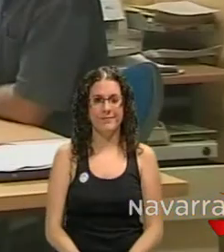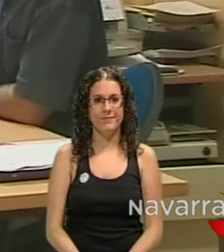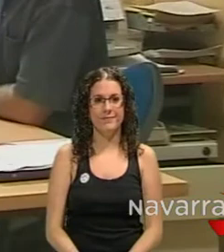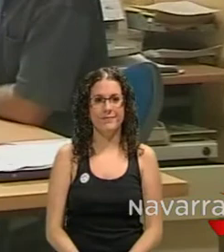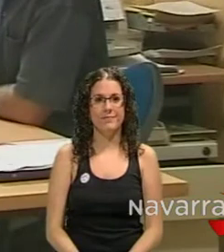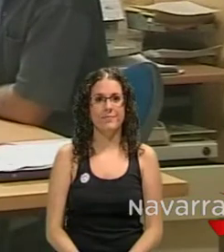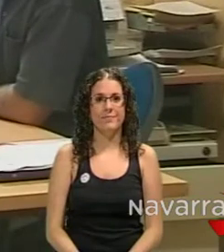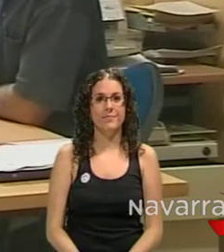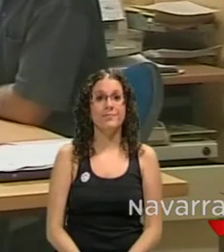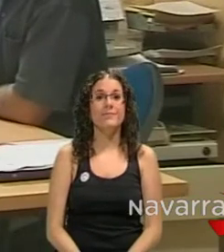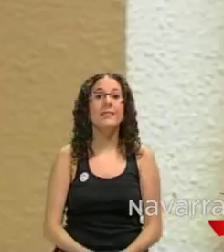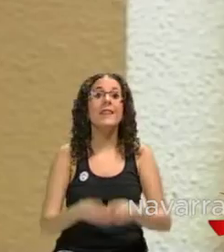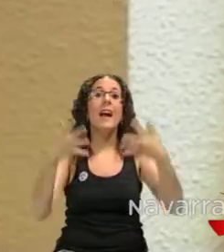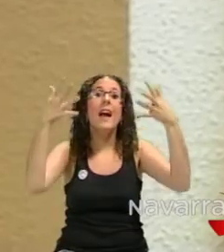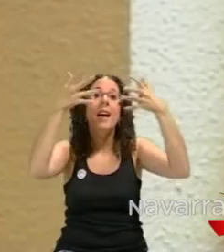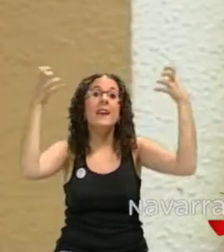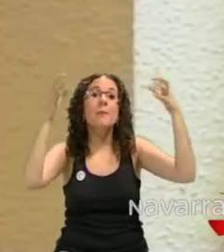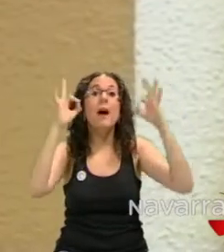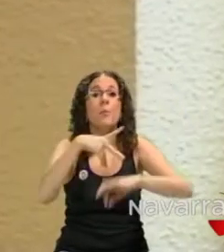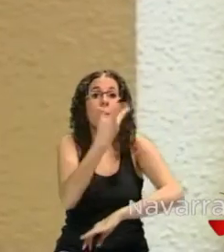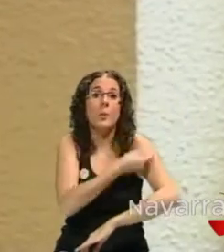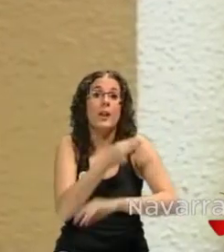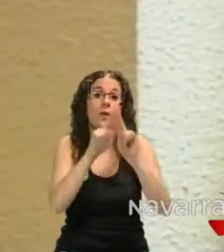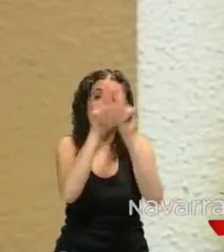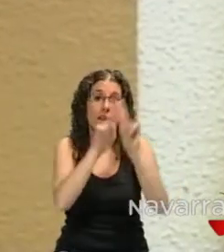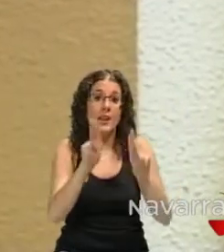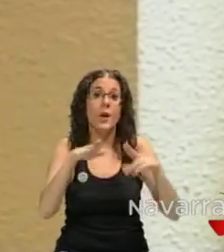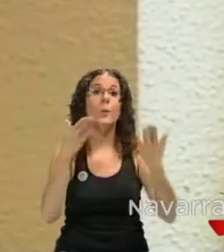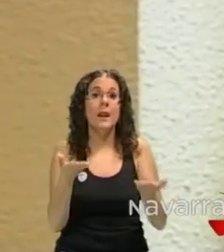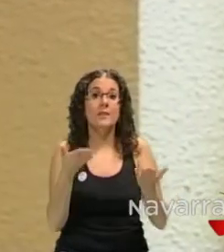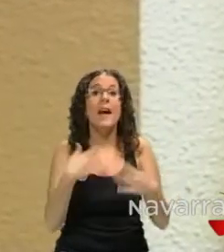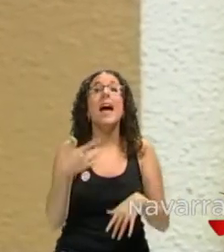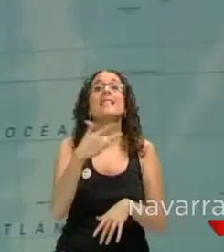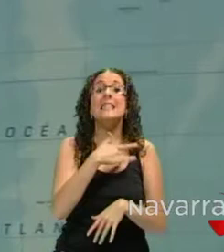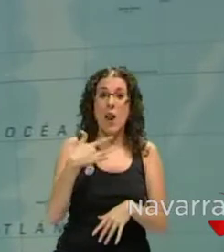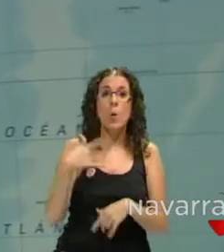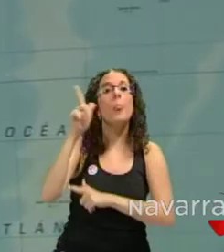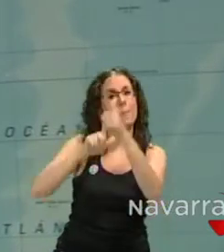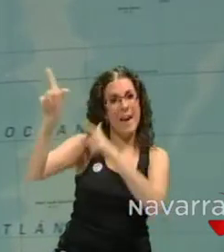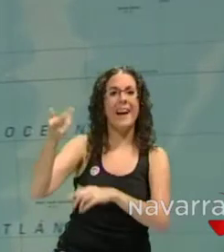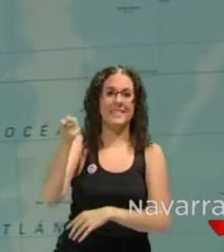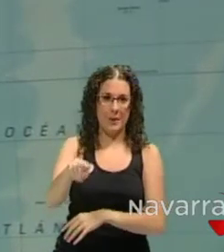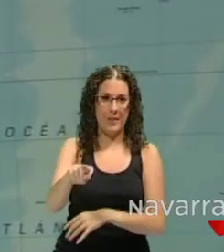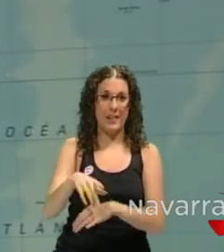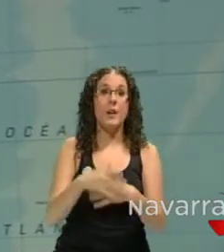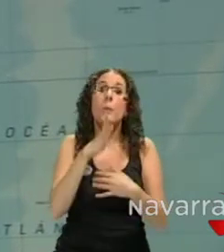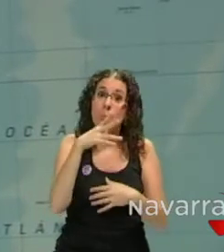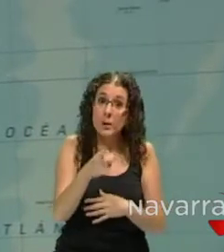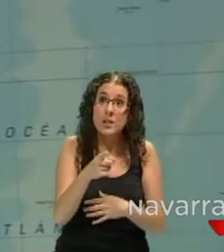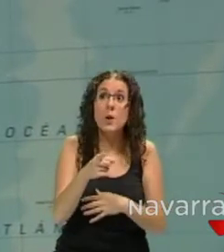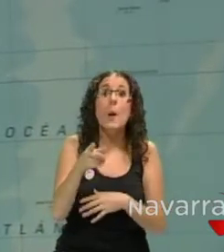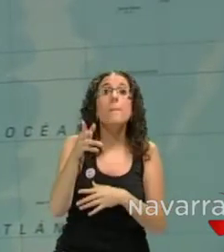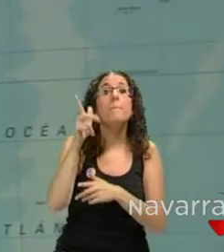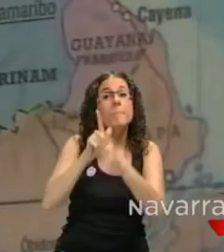Lo dice el lema del Centro de Vacunación Internacional: la salud también viaja. Por ello, antes de emprender un viaje a un país tropical